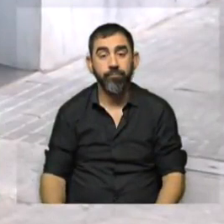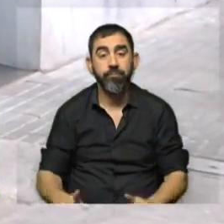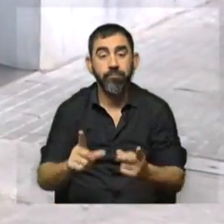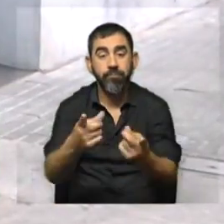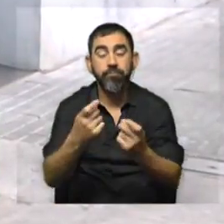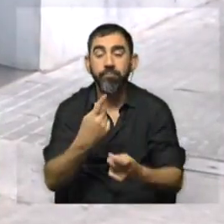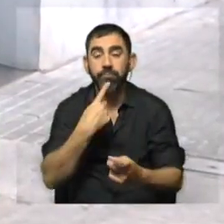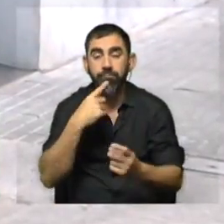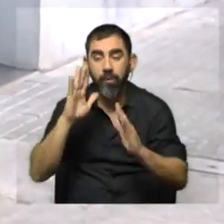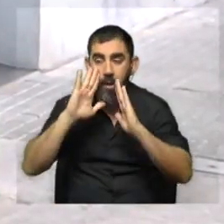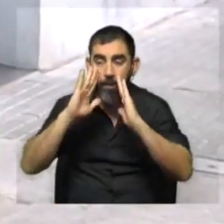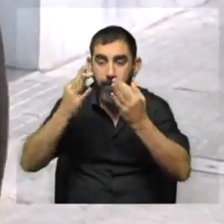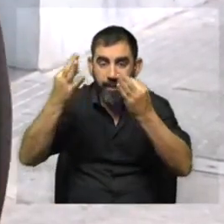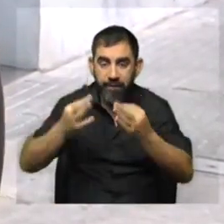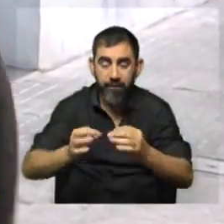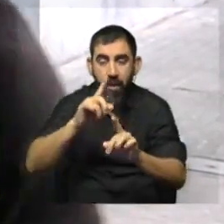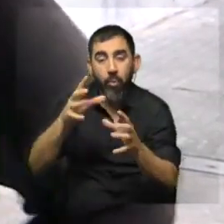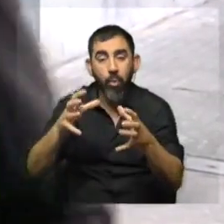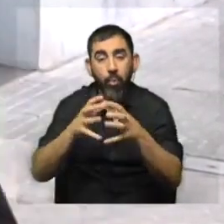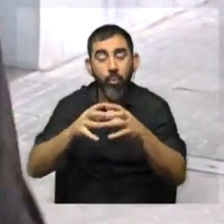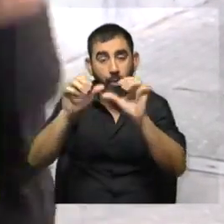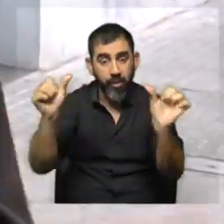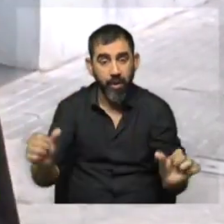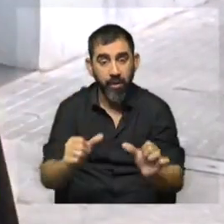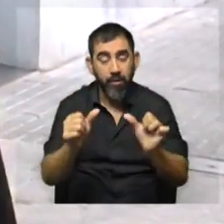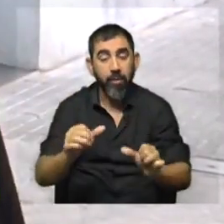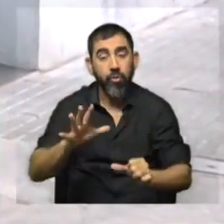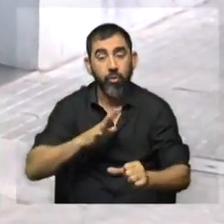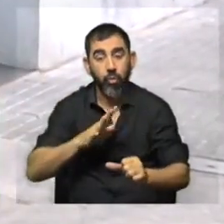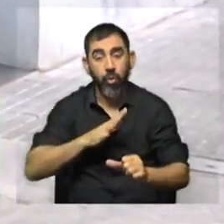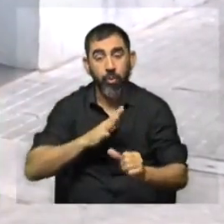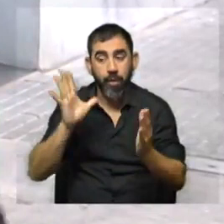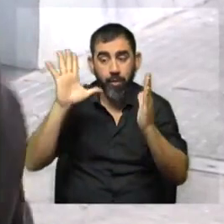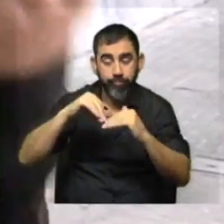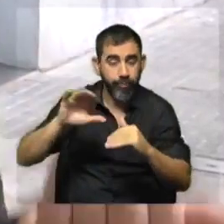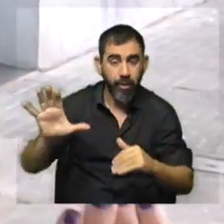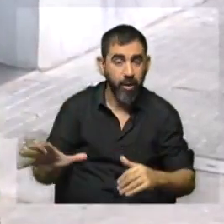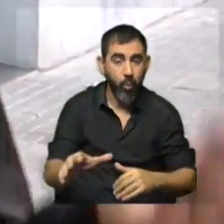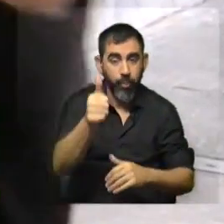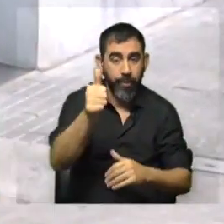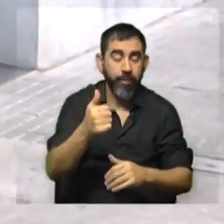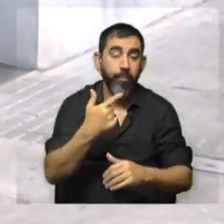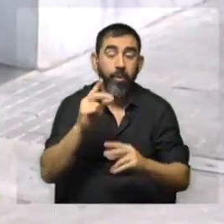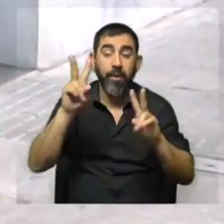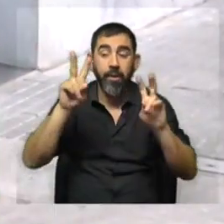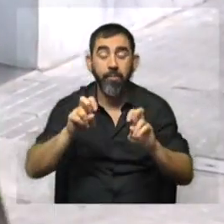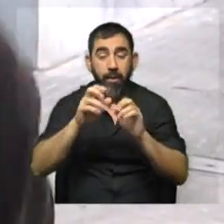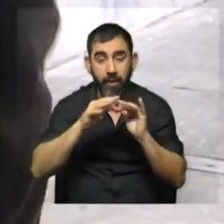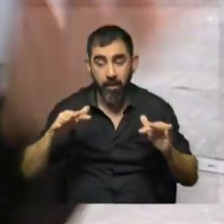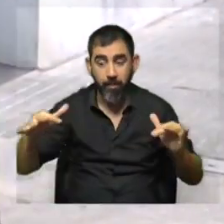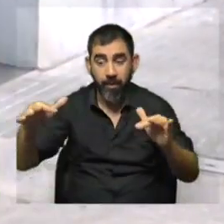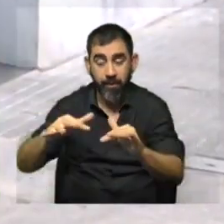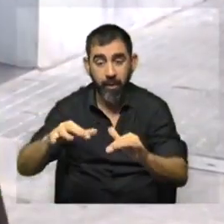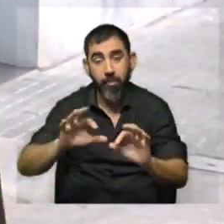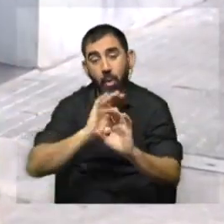políticas específicas en algunos sectores de actividad que todavía no se han logrado recuperar, ya sea por el impacto que tuvo la pandemia y